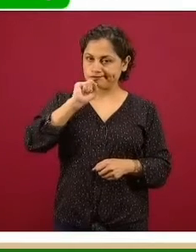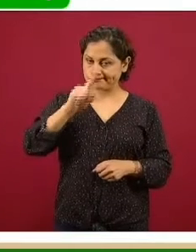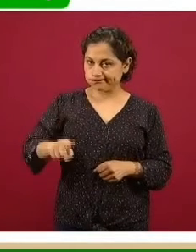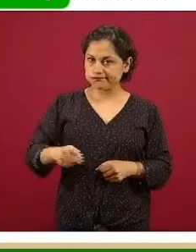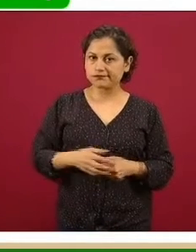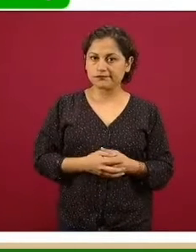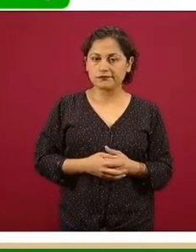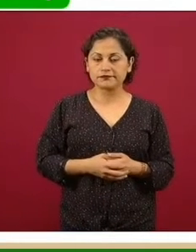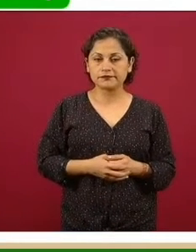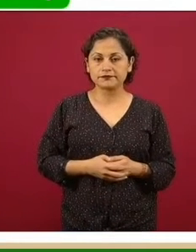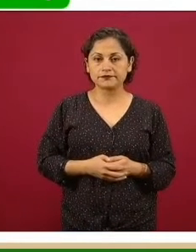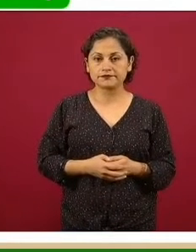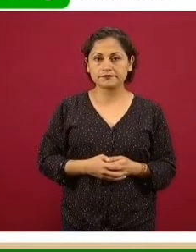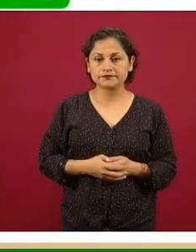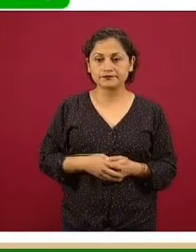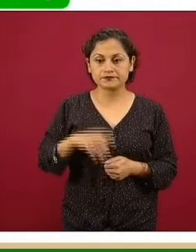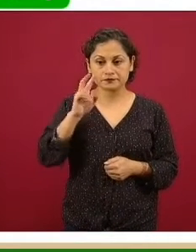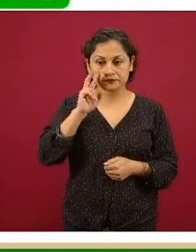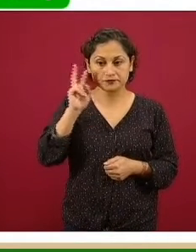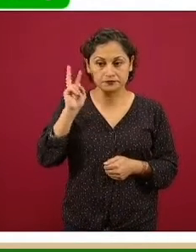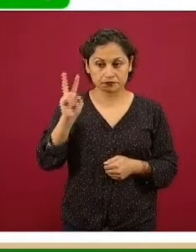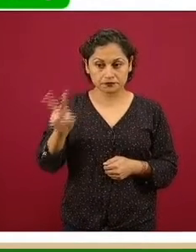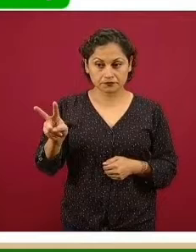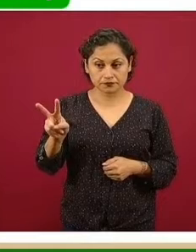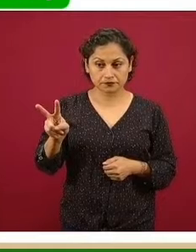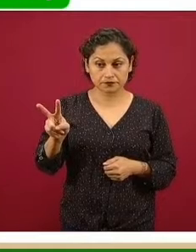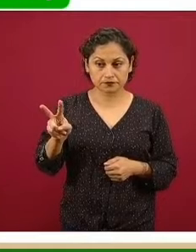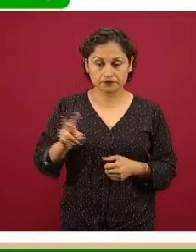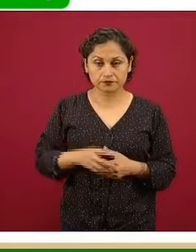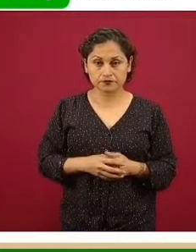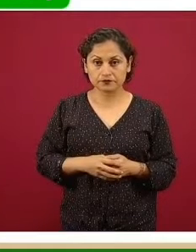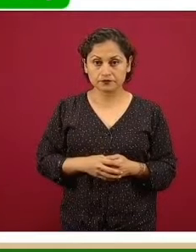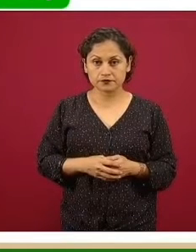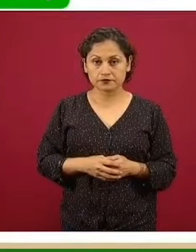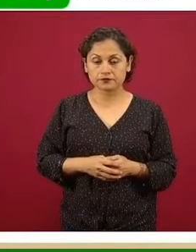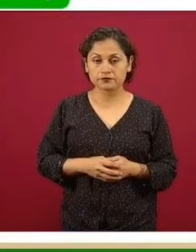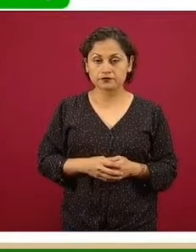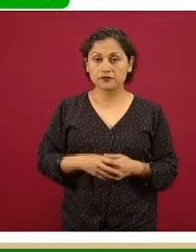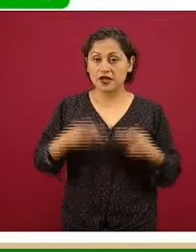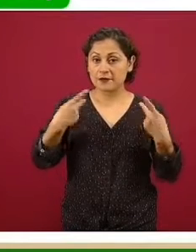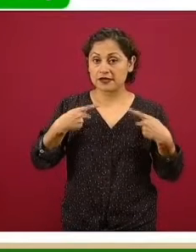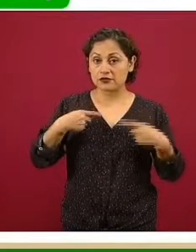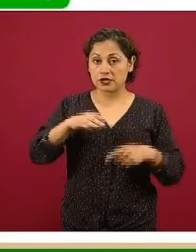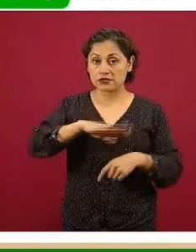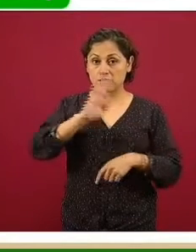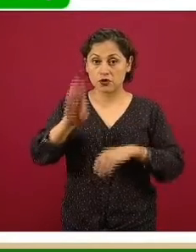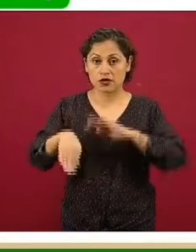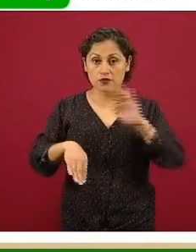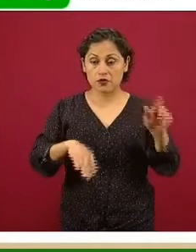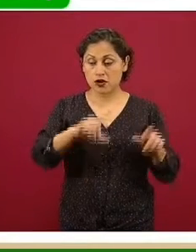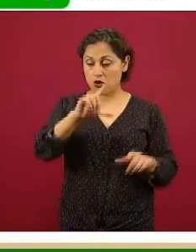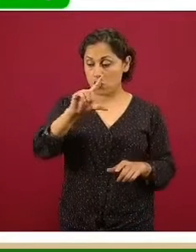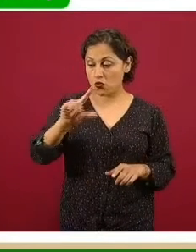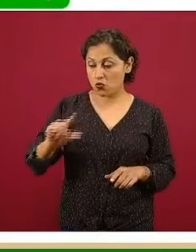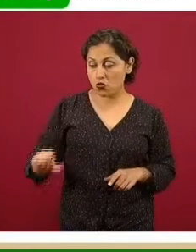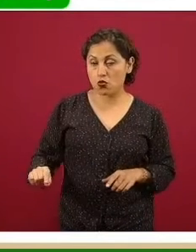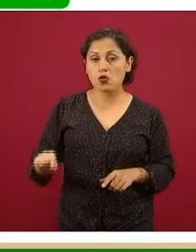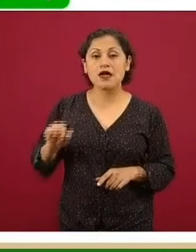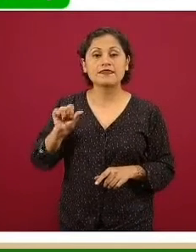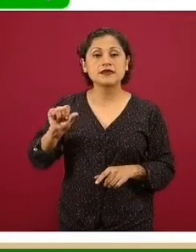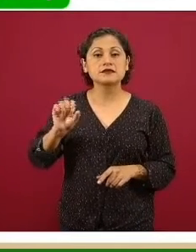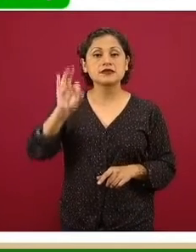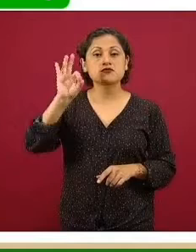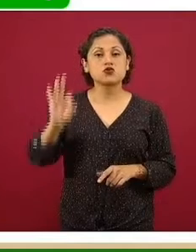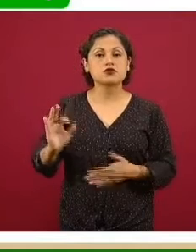últimas 2 semanas y aquí vemos que la tendencia descendente de las defunciones es de menos